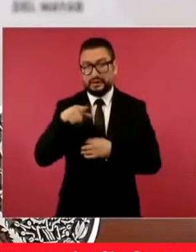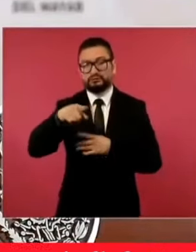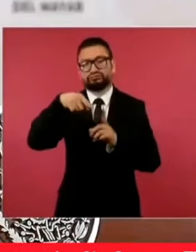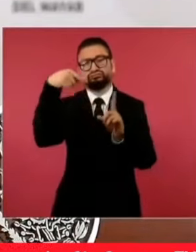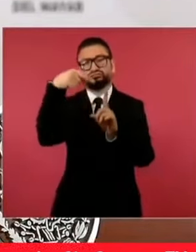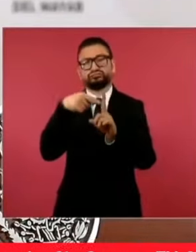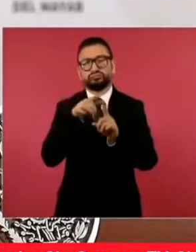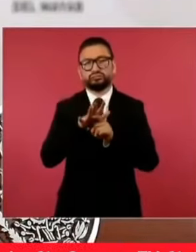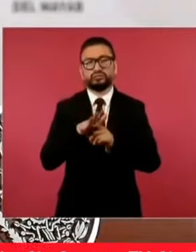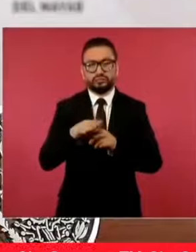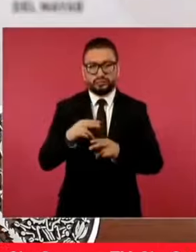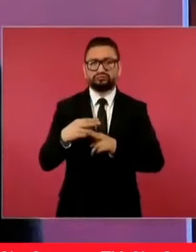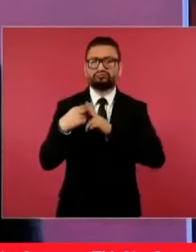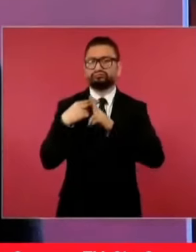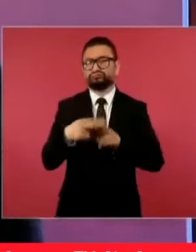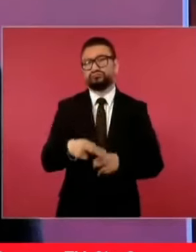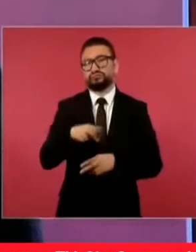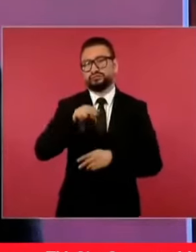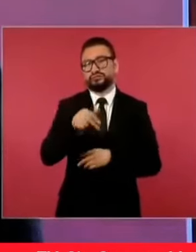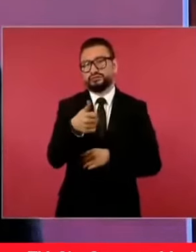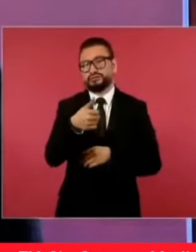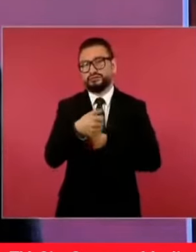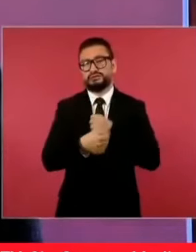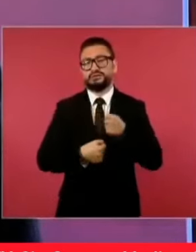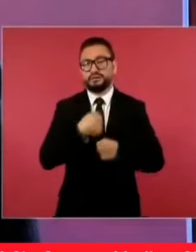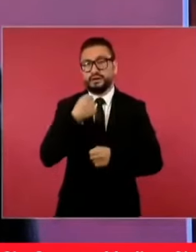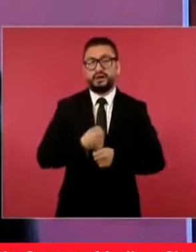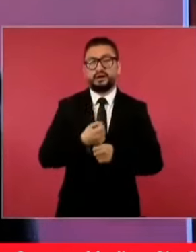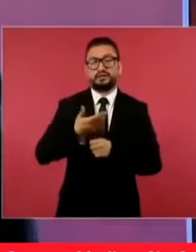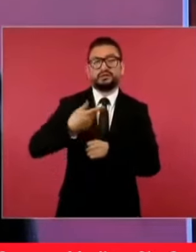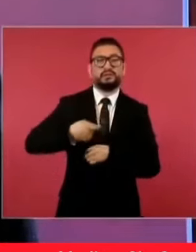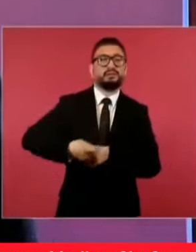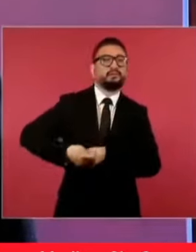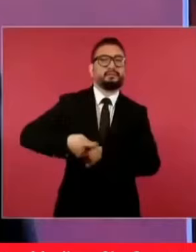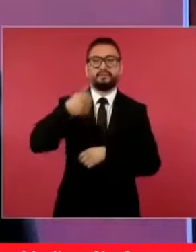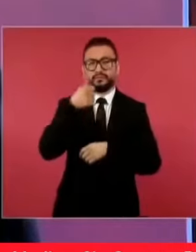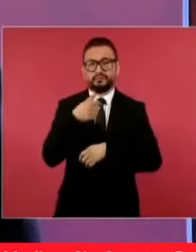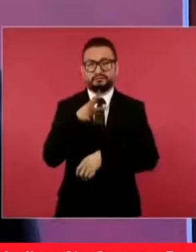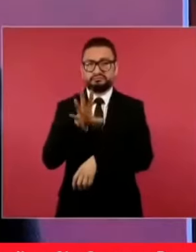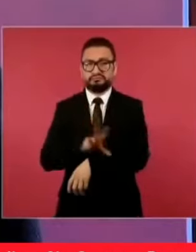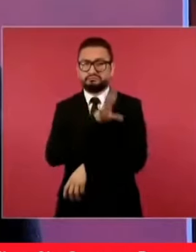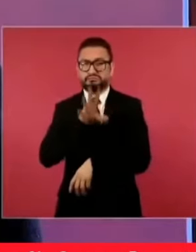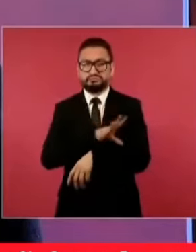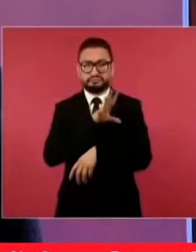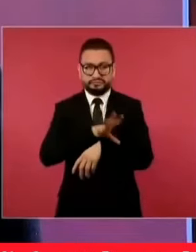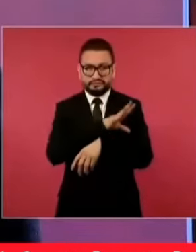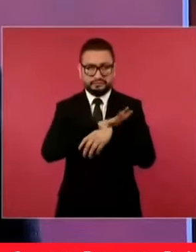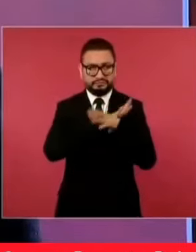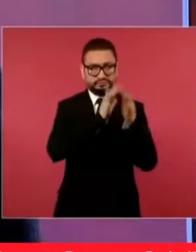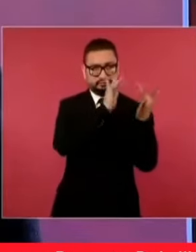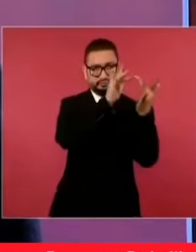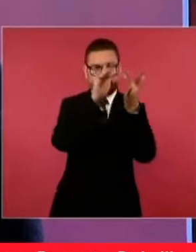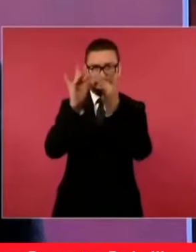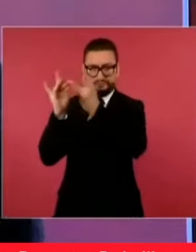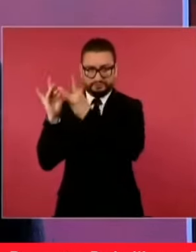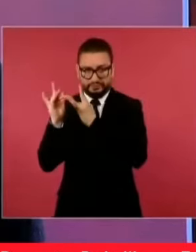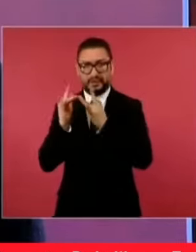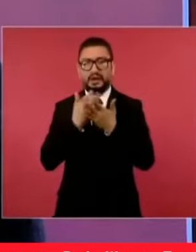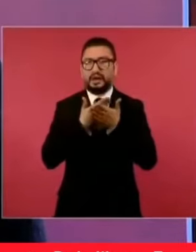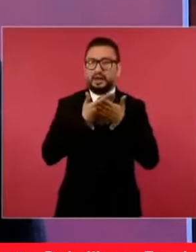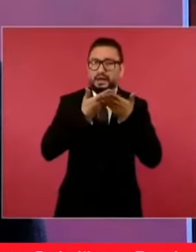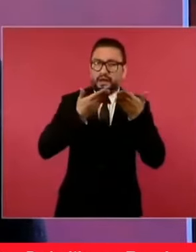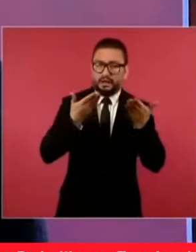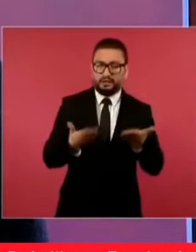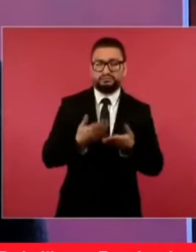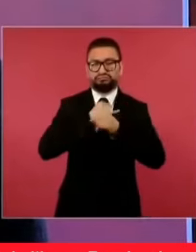hace 86 años fue conectar al país con energía eléctrica, la misión ahora es conectarlo